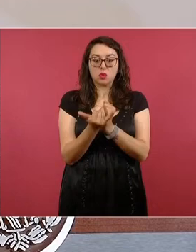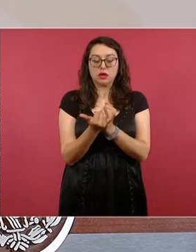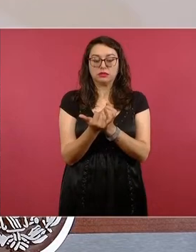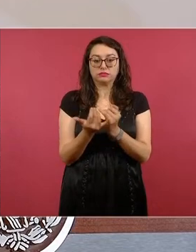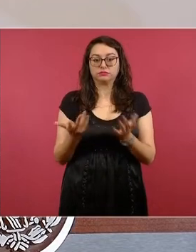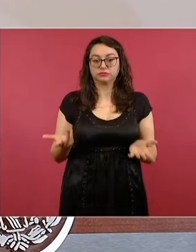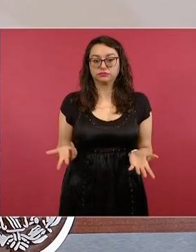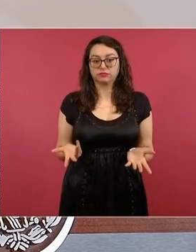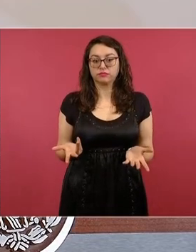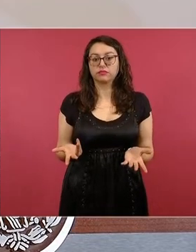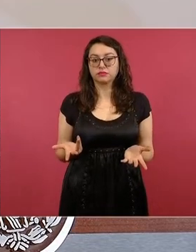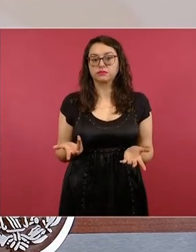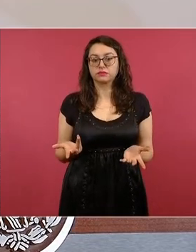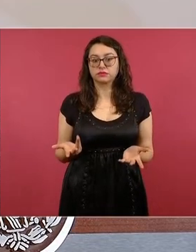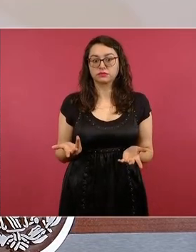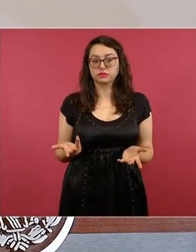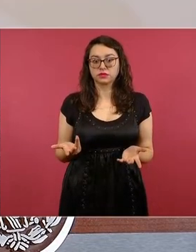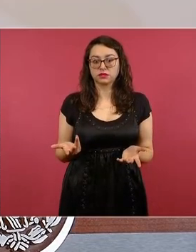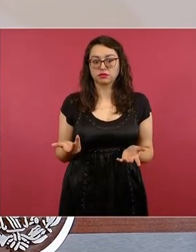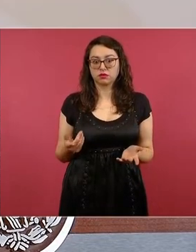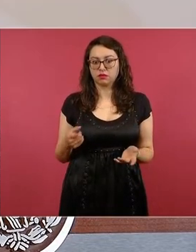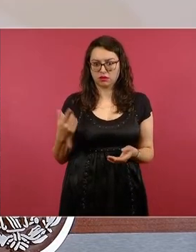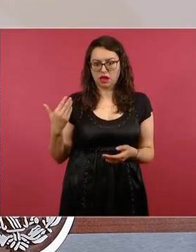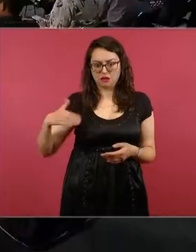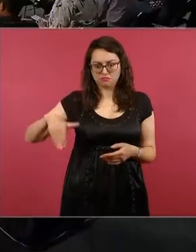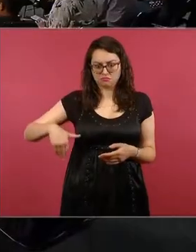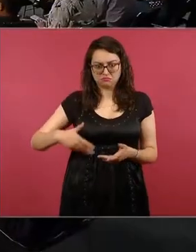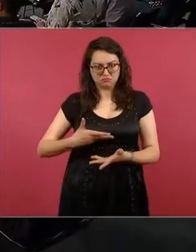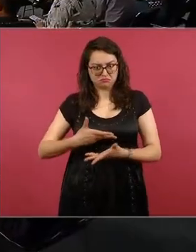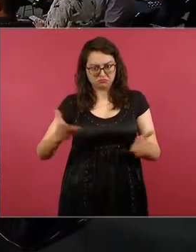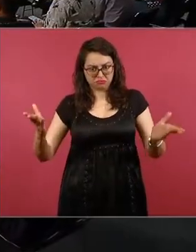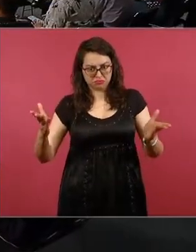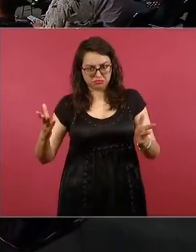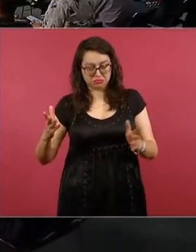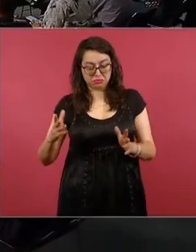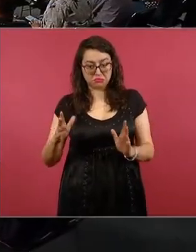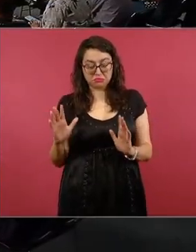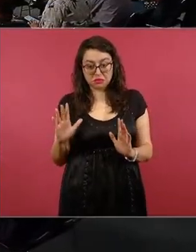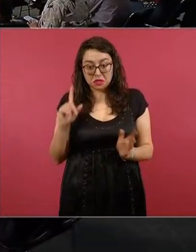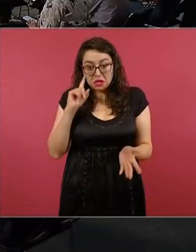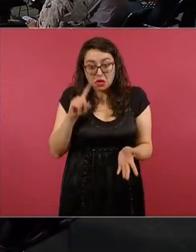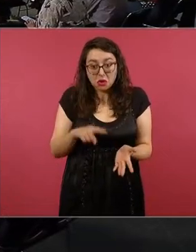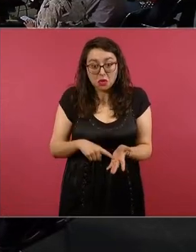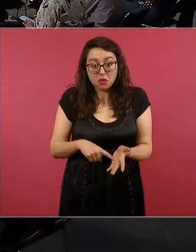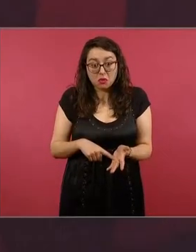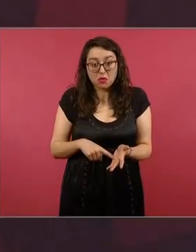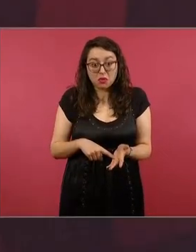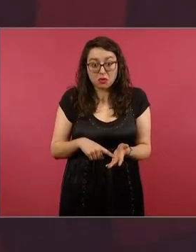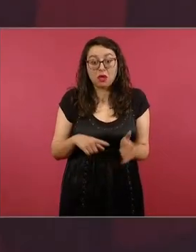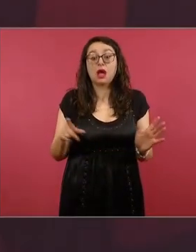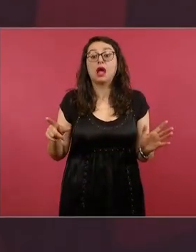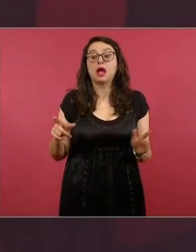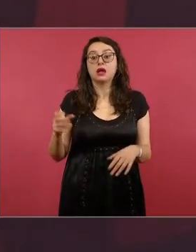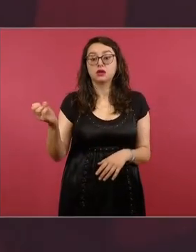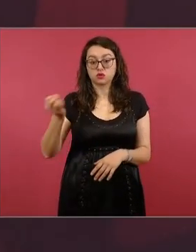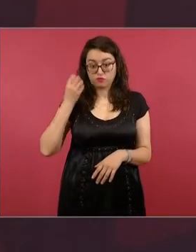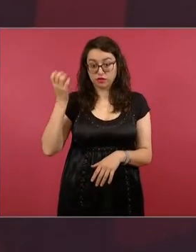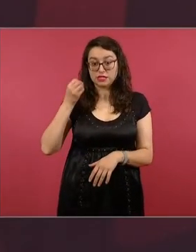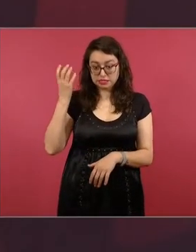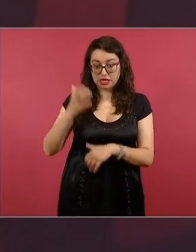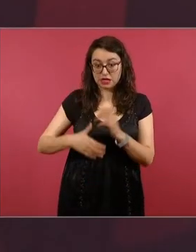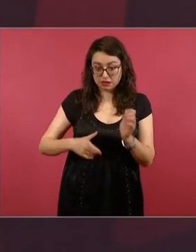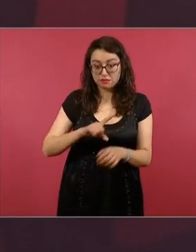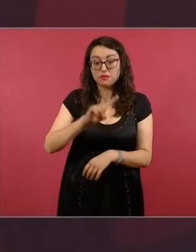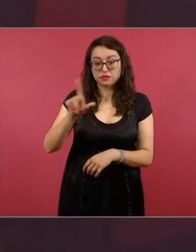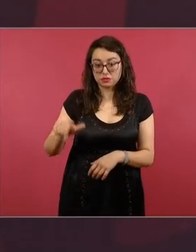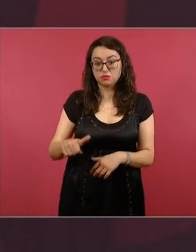repartimos. Creo que sí se les repartió para que tengan de conacito, están ahí. Ah, después les vamos